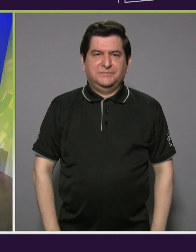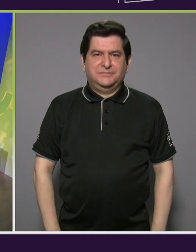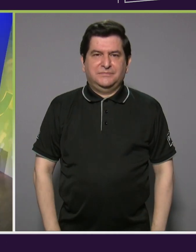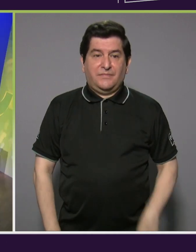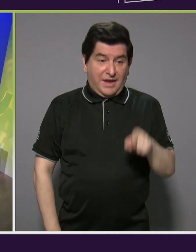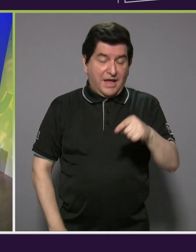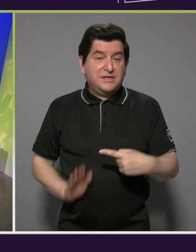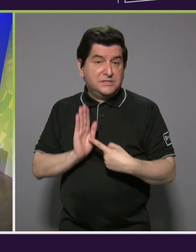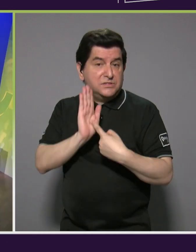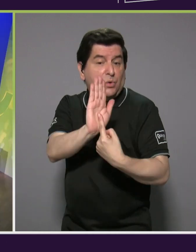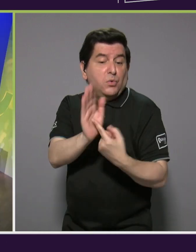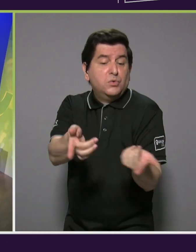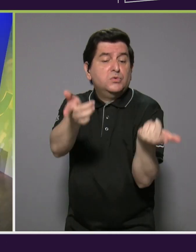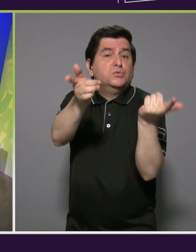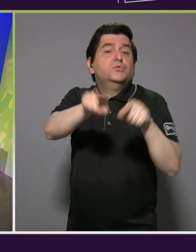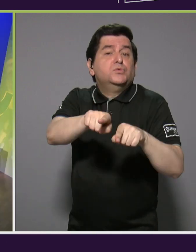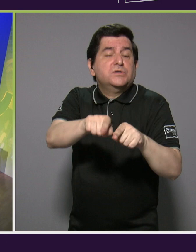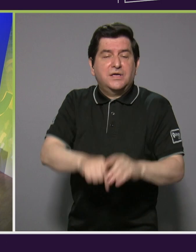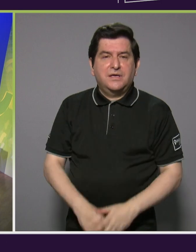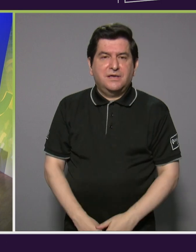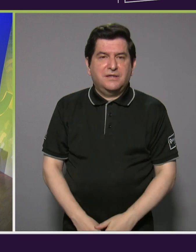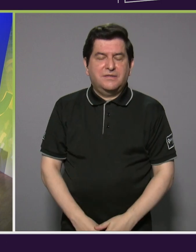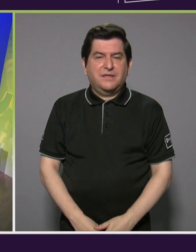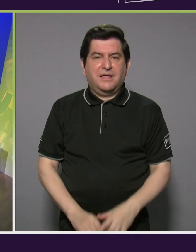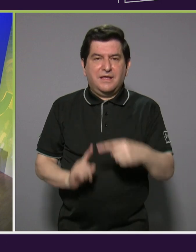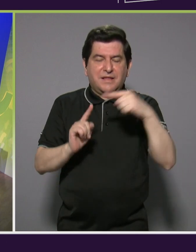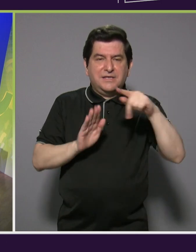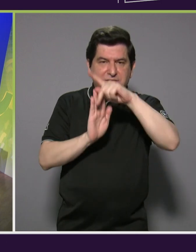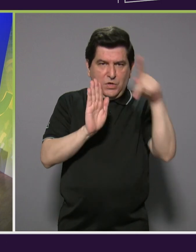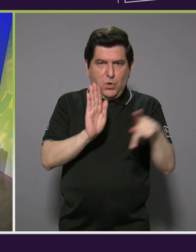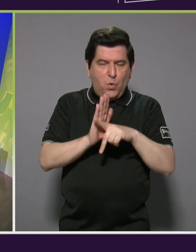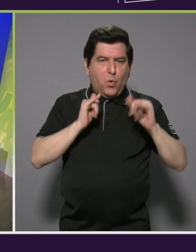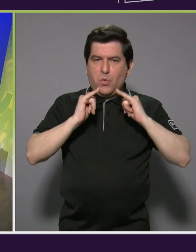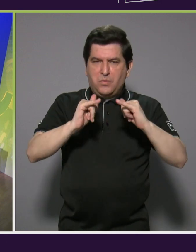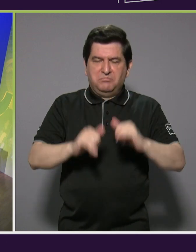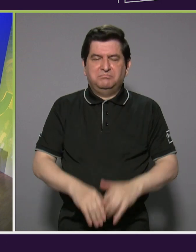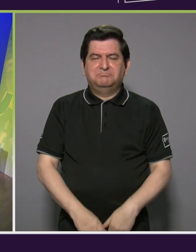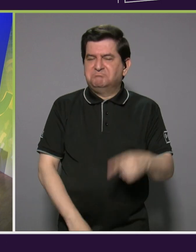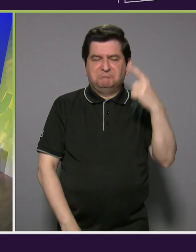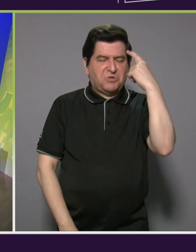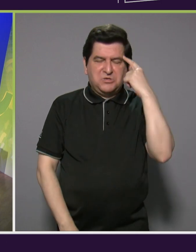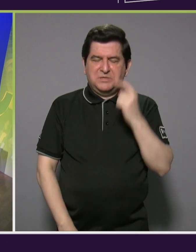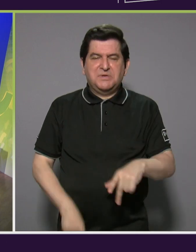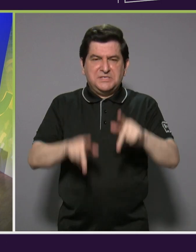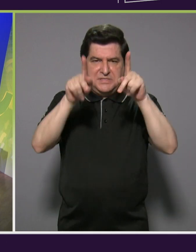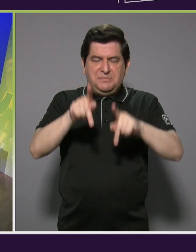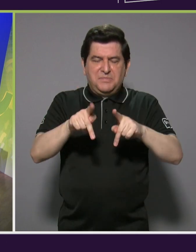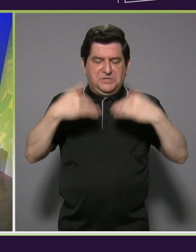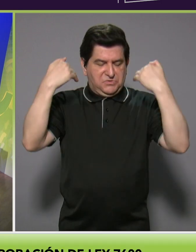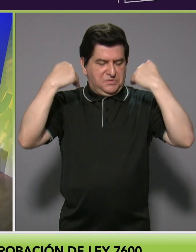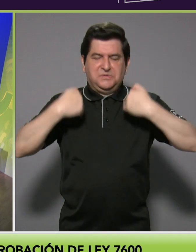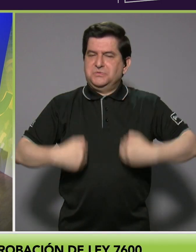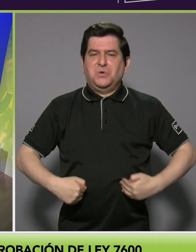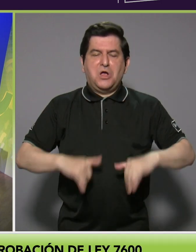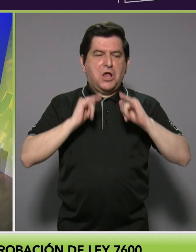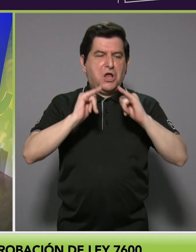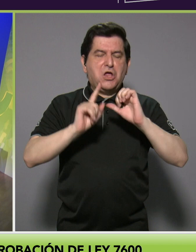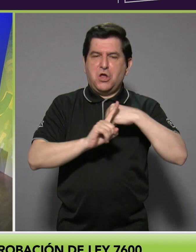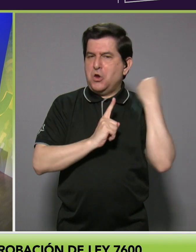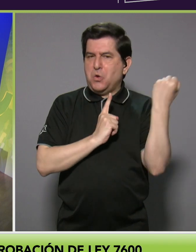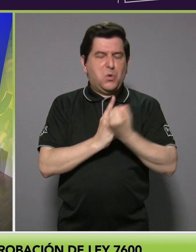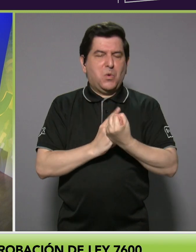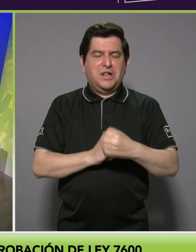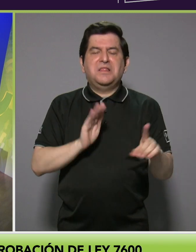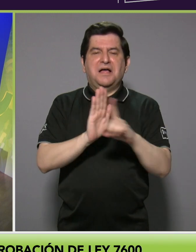este reflejo se da desde el principio de igualdad. No son consideradas seres humanos con igualdad de